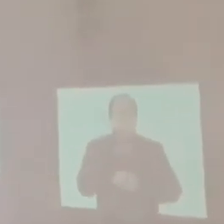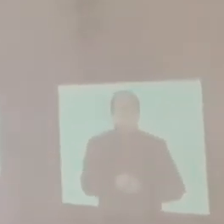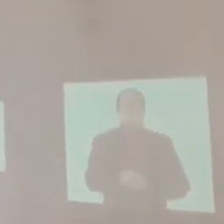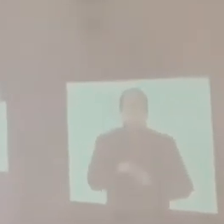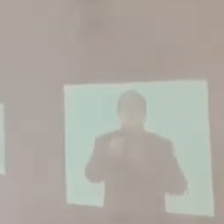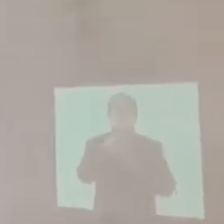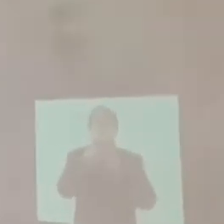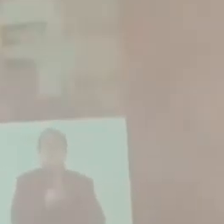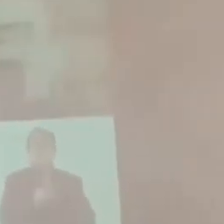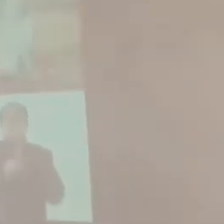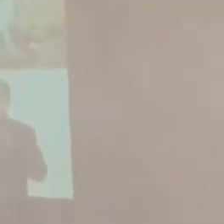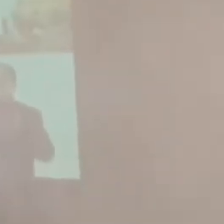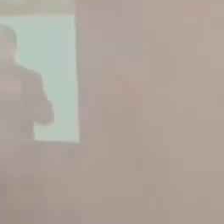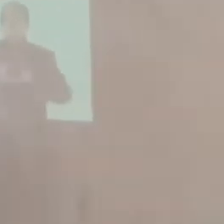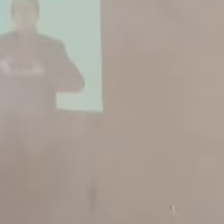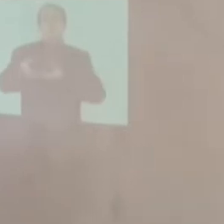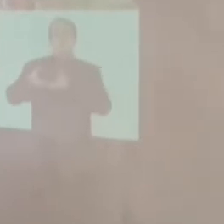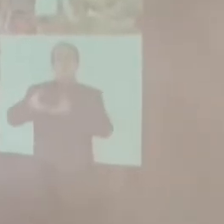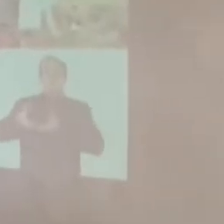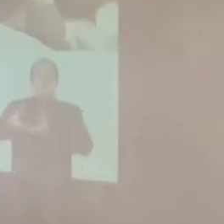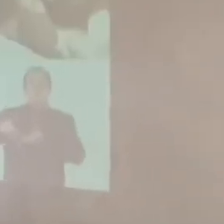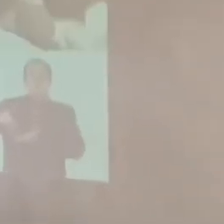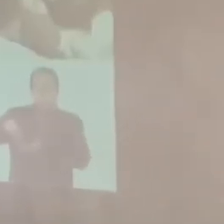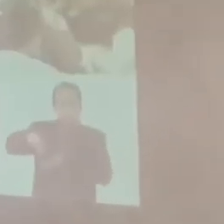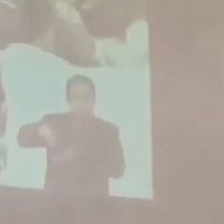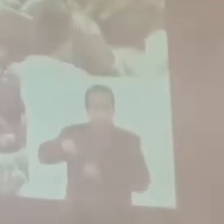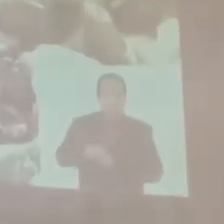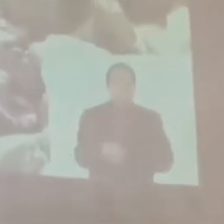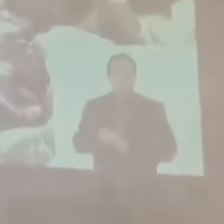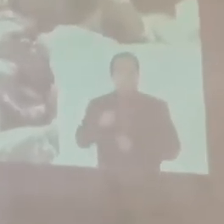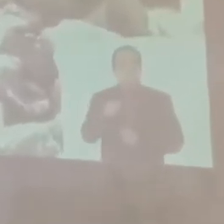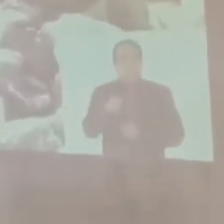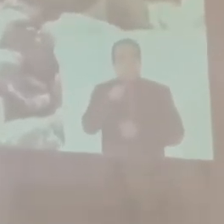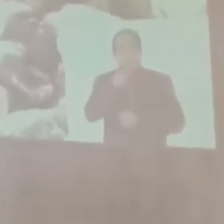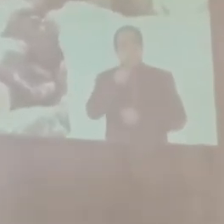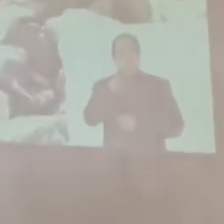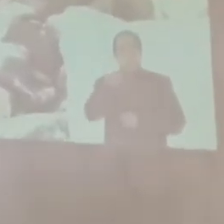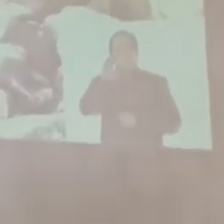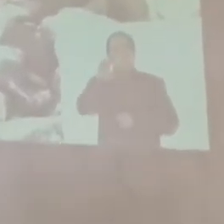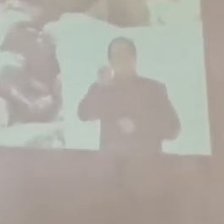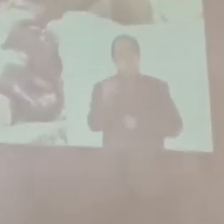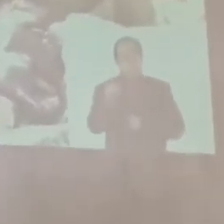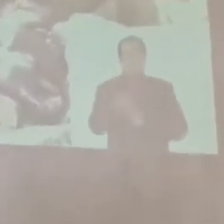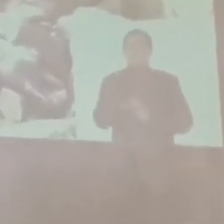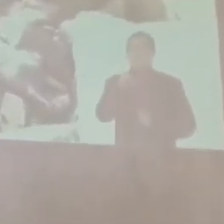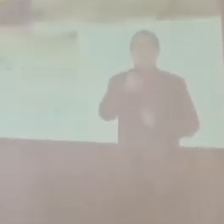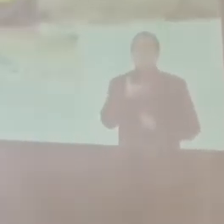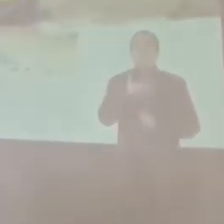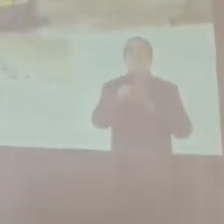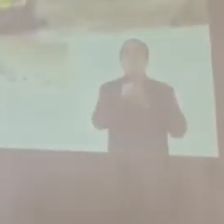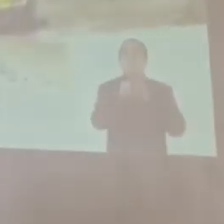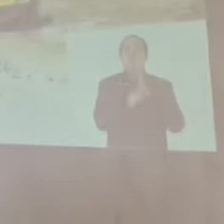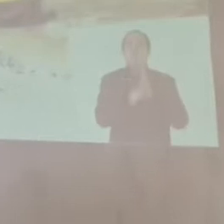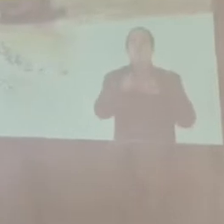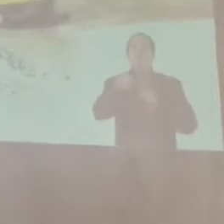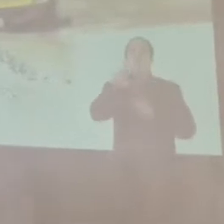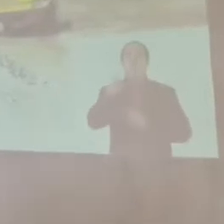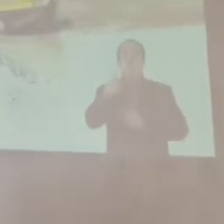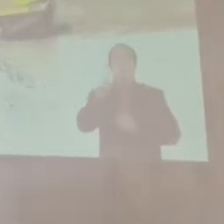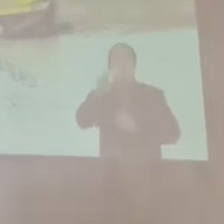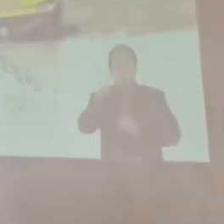banquetas a partir de cascajo reciclado. Sistema de humedales para la limpieza de aguas residuales. Sistema de reciclado de polímeros